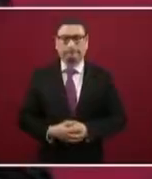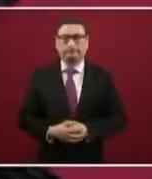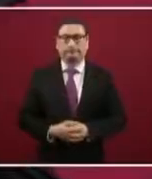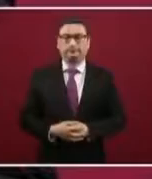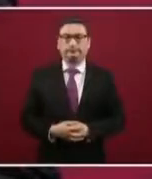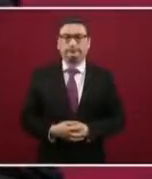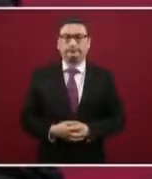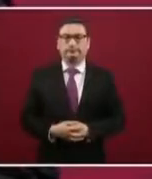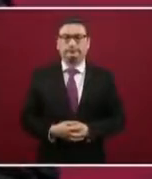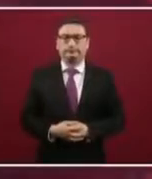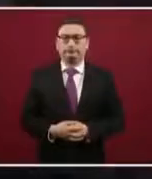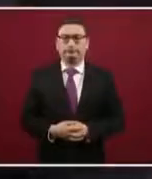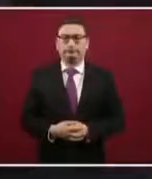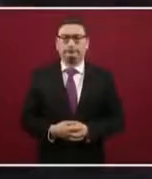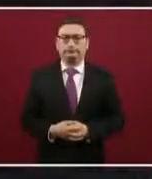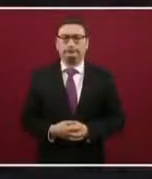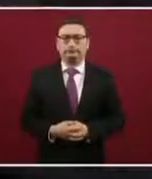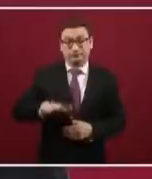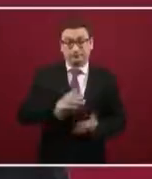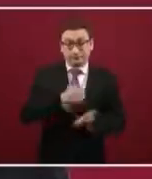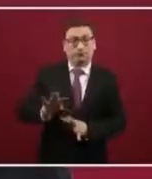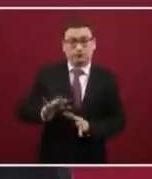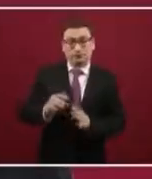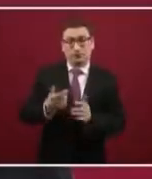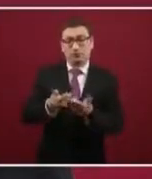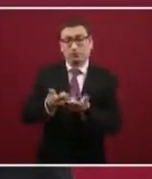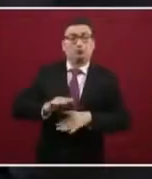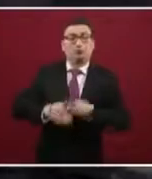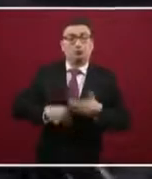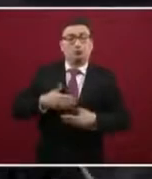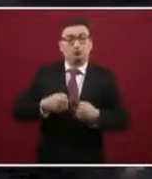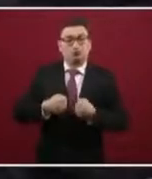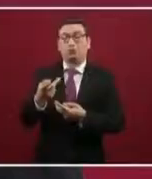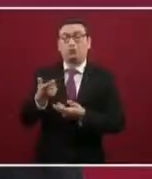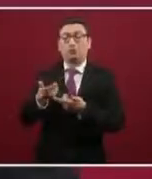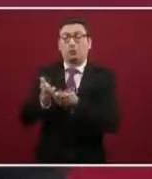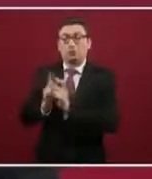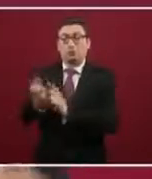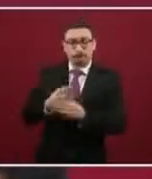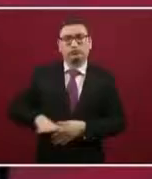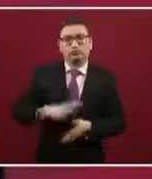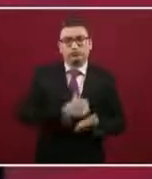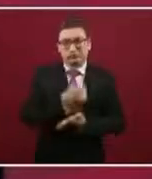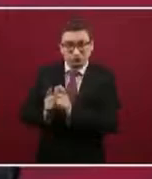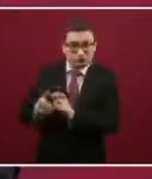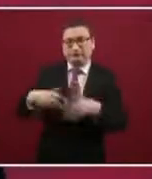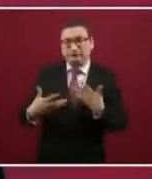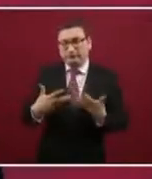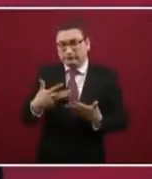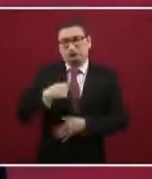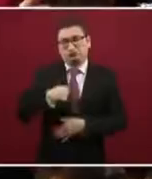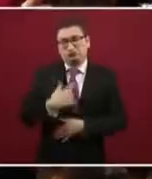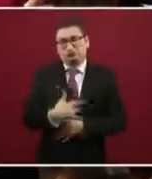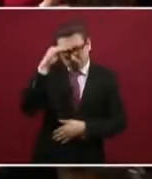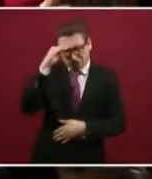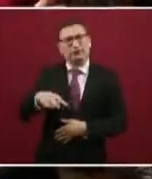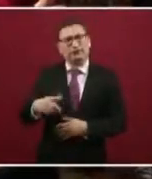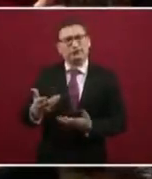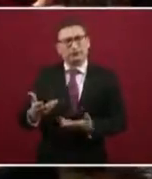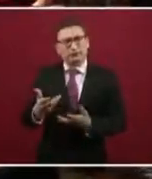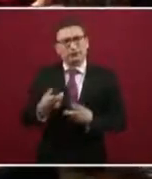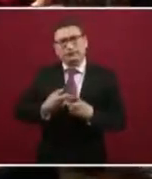que hicieran, que echaran raíz en las que no había, entraron grupos de la delincuencia más organizada. Esto calculo que